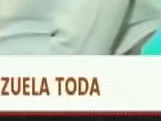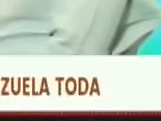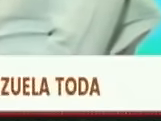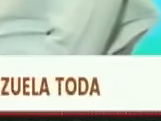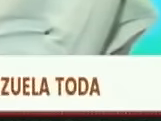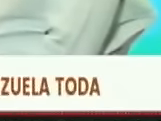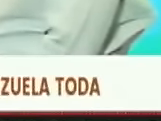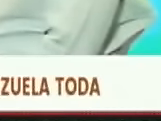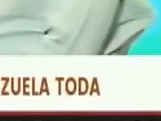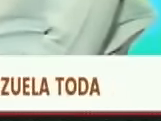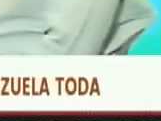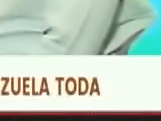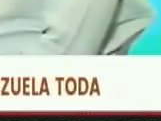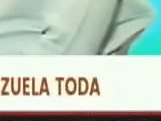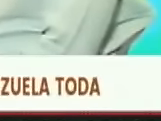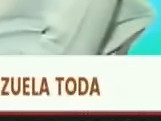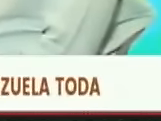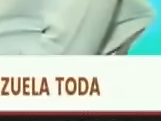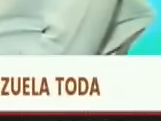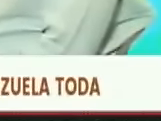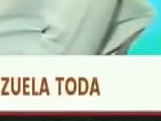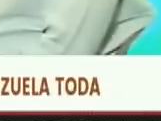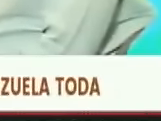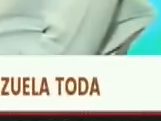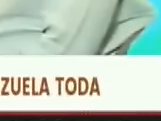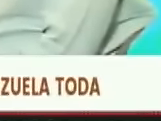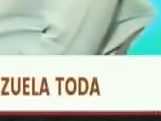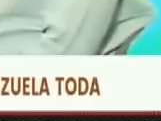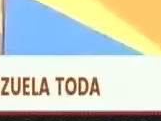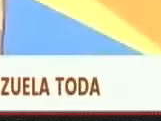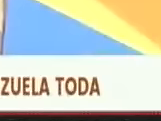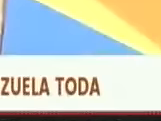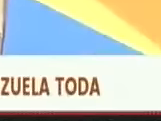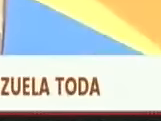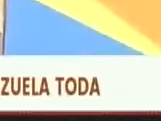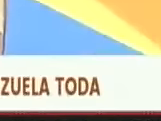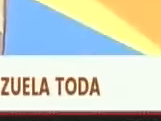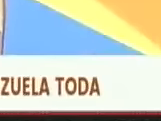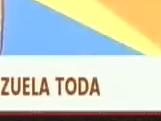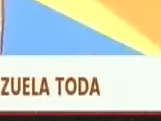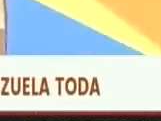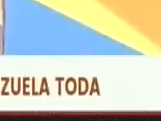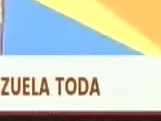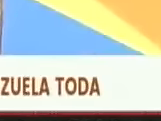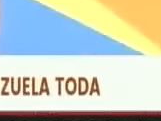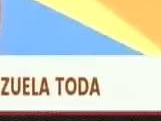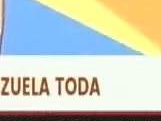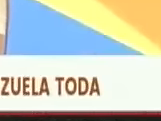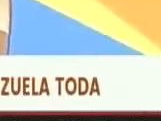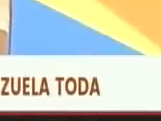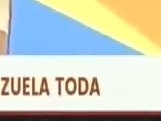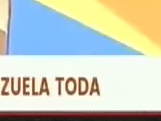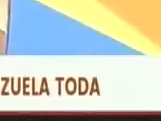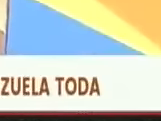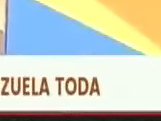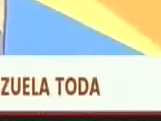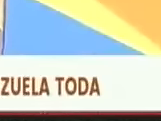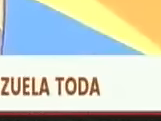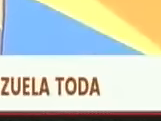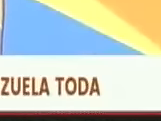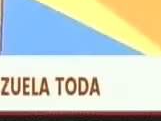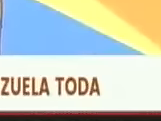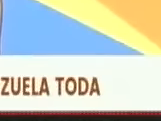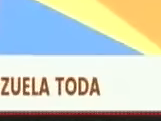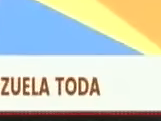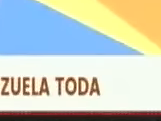consejo nacional electoral y al plan República por la amabilidad por lo fácil que fue el proceso y por lo profesional que se garantizó que